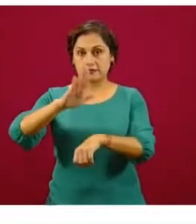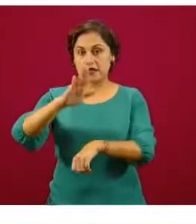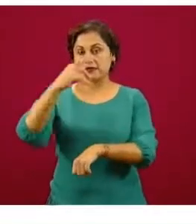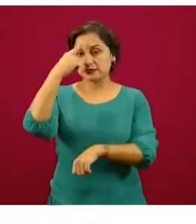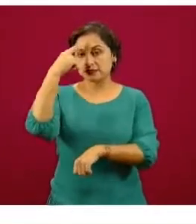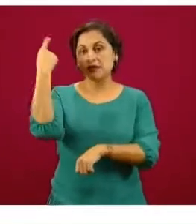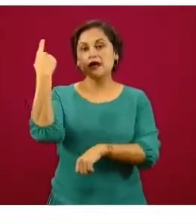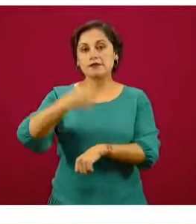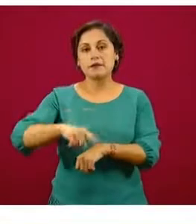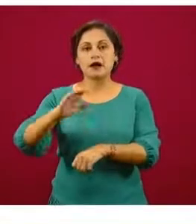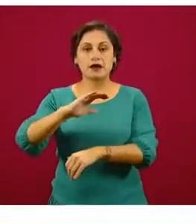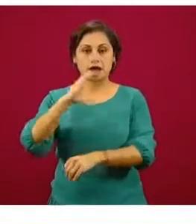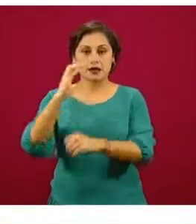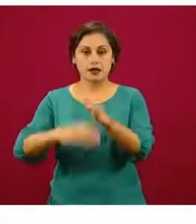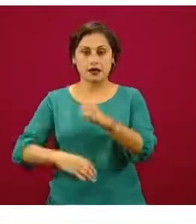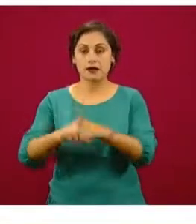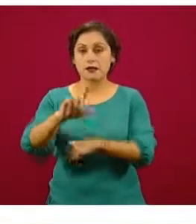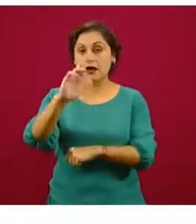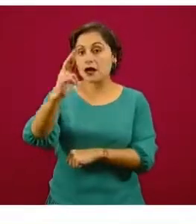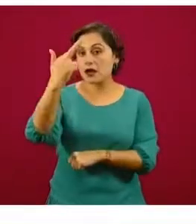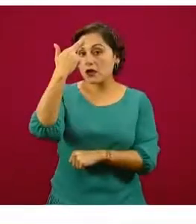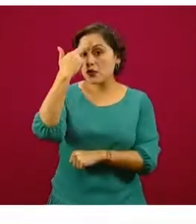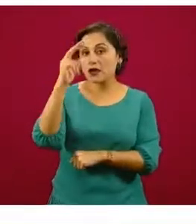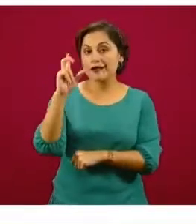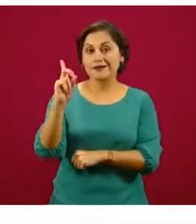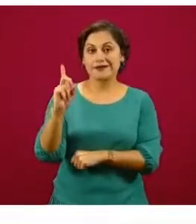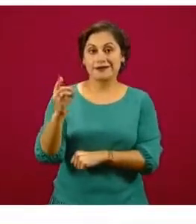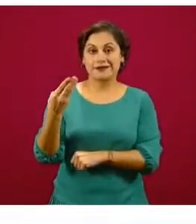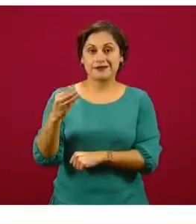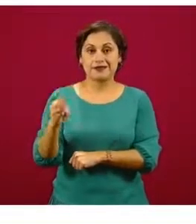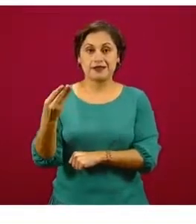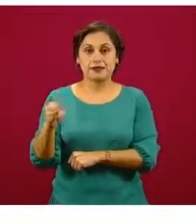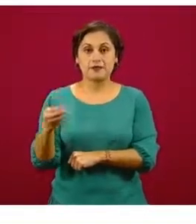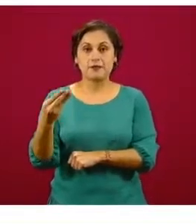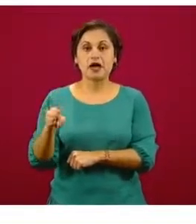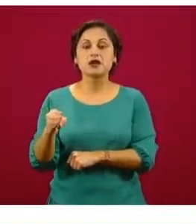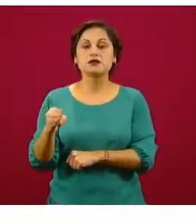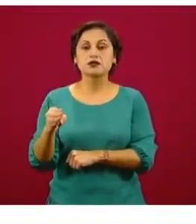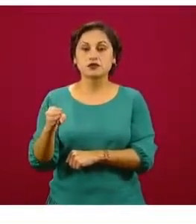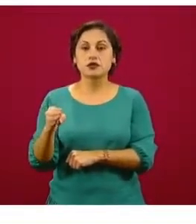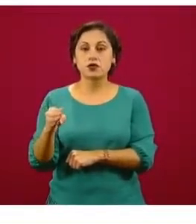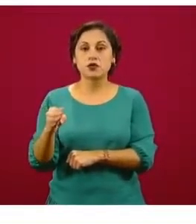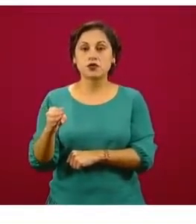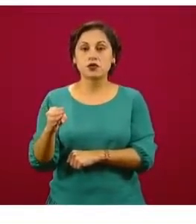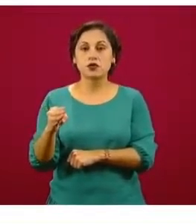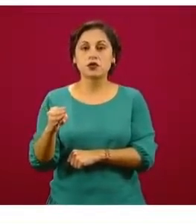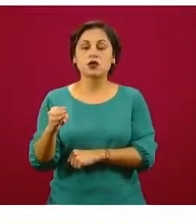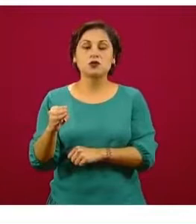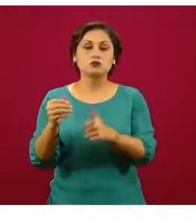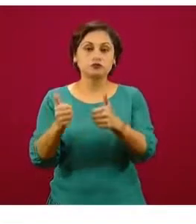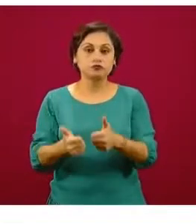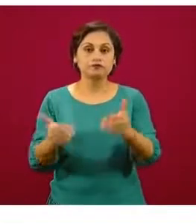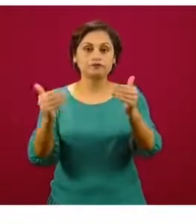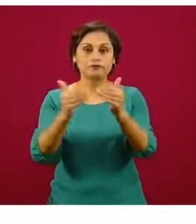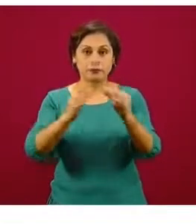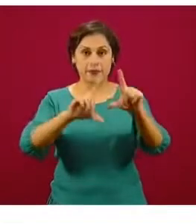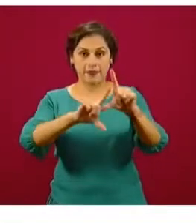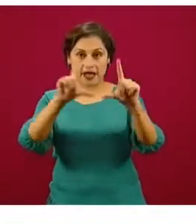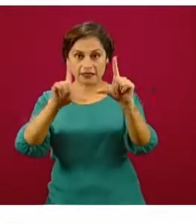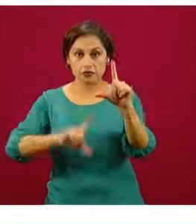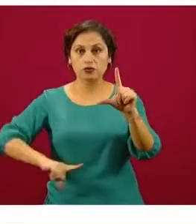recordamos que terminará el 30 de mayo la jornada nacional, pero eso no quiere decir